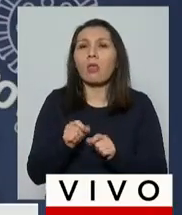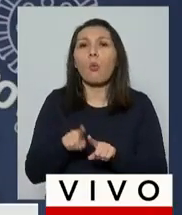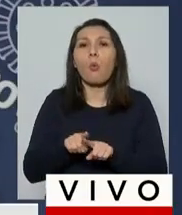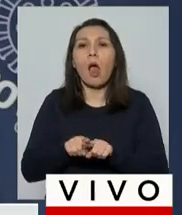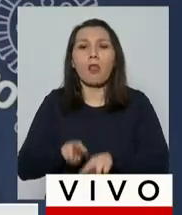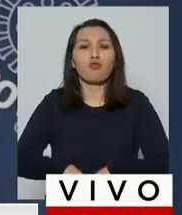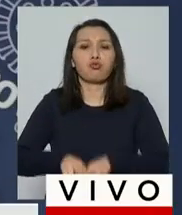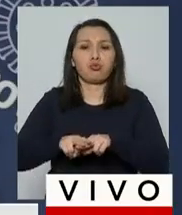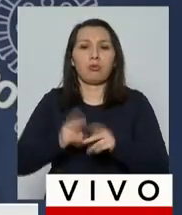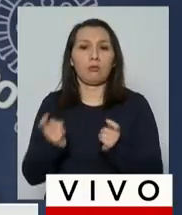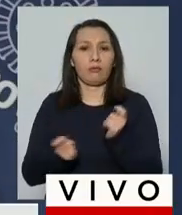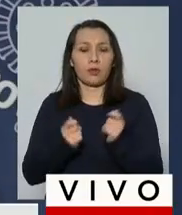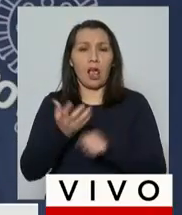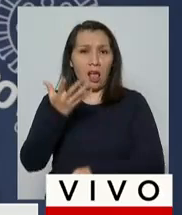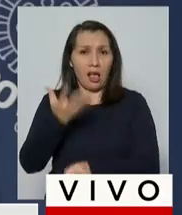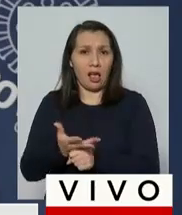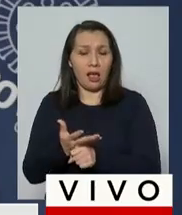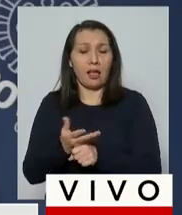financiero que